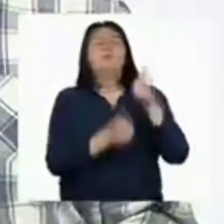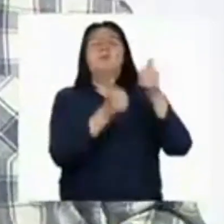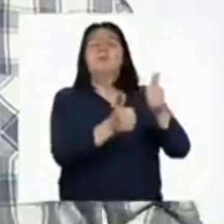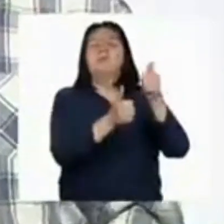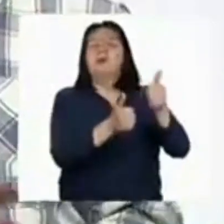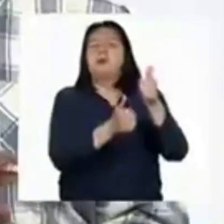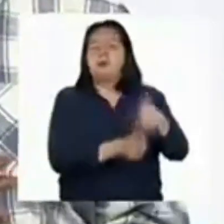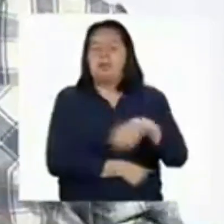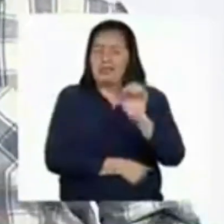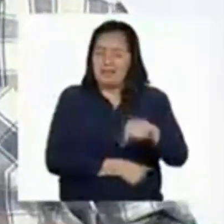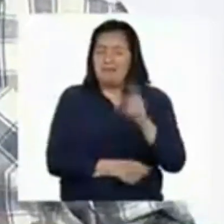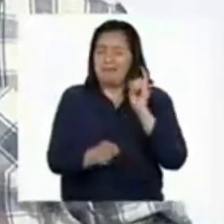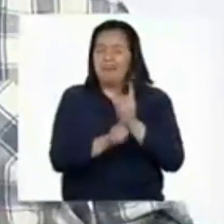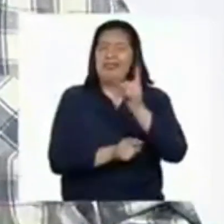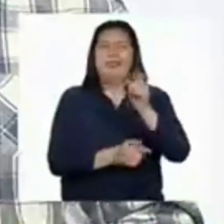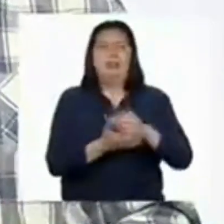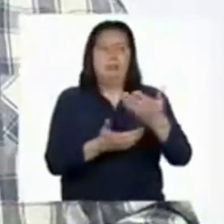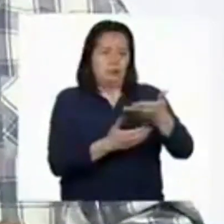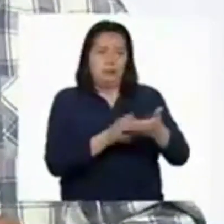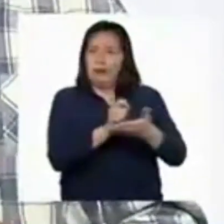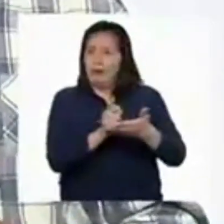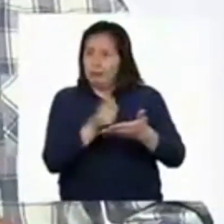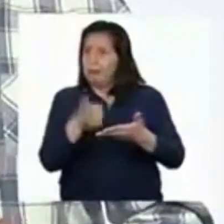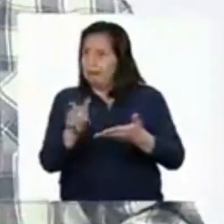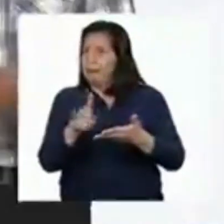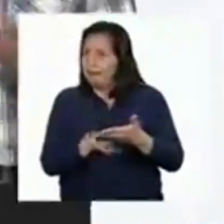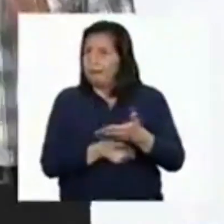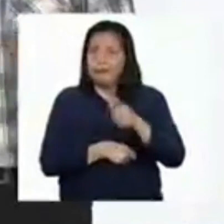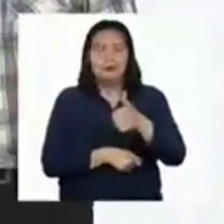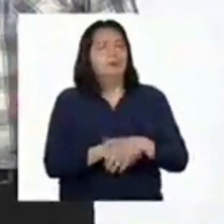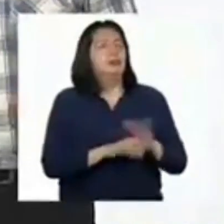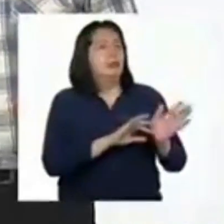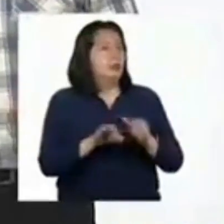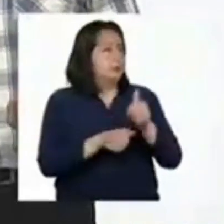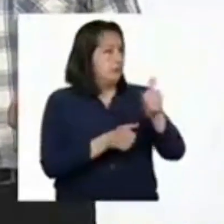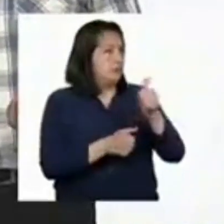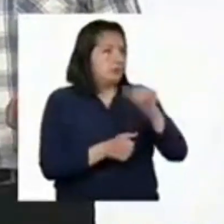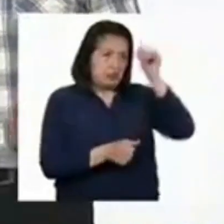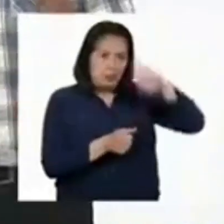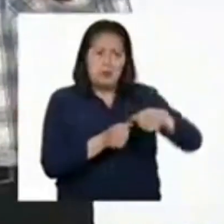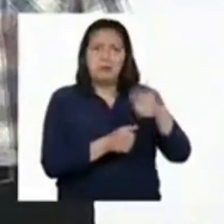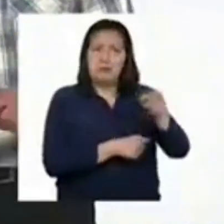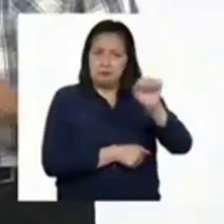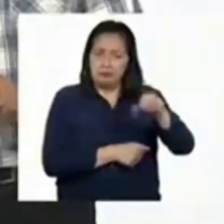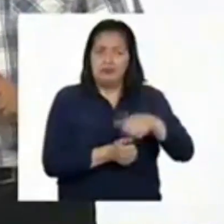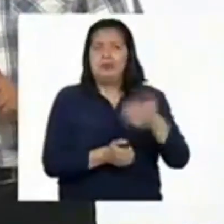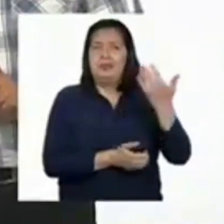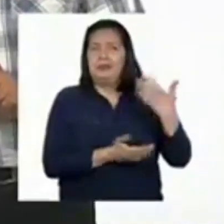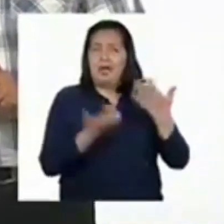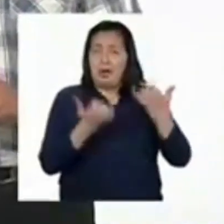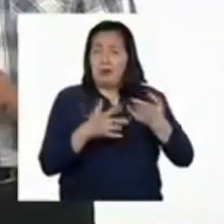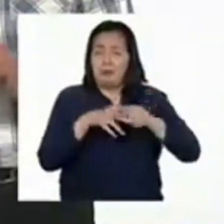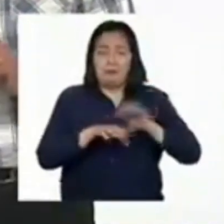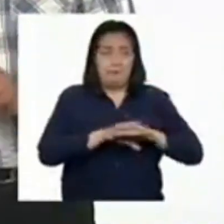bien, Patricia. Me parece genial que tengas tus apuntes a la mano. has hecho un buen repaso. Hoy